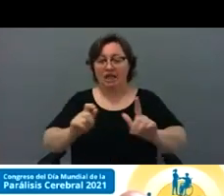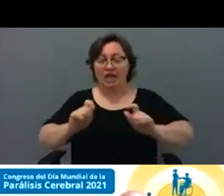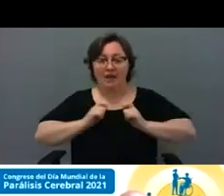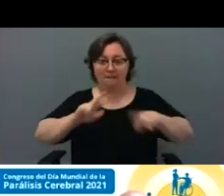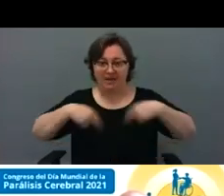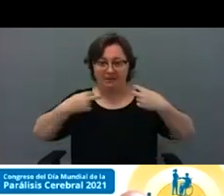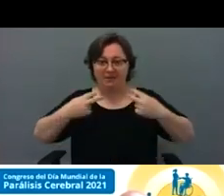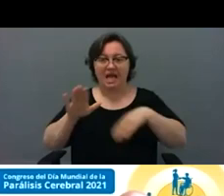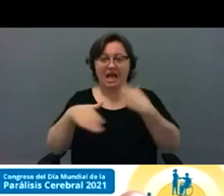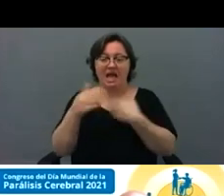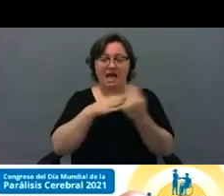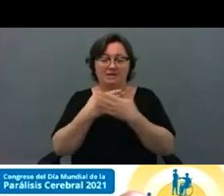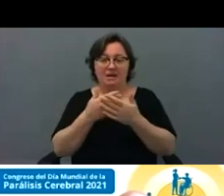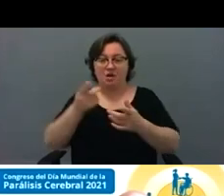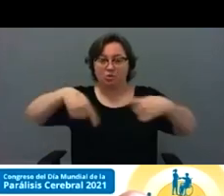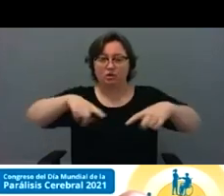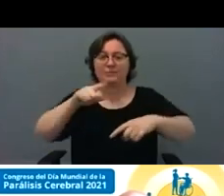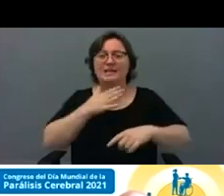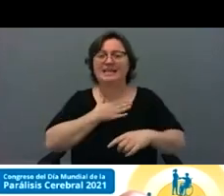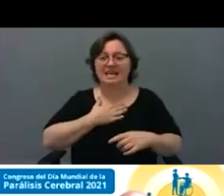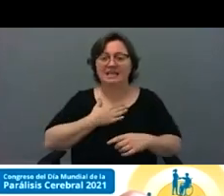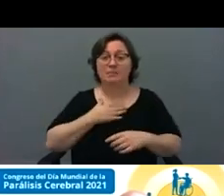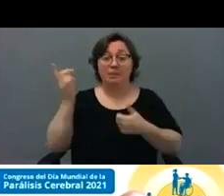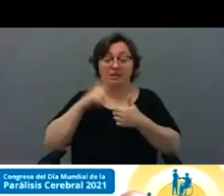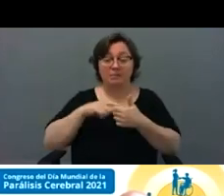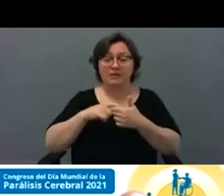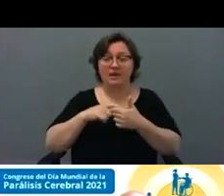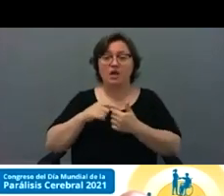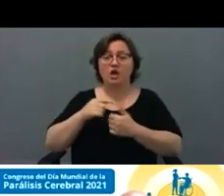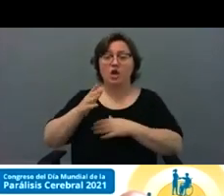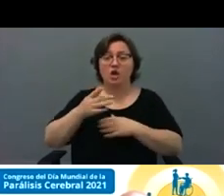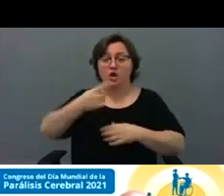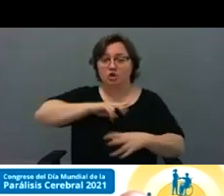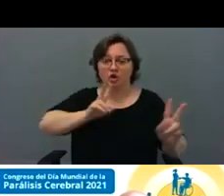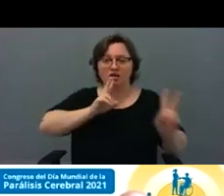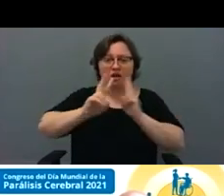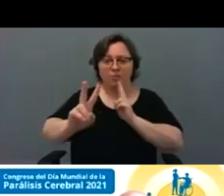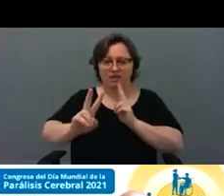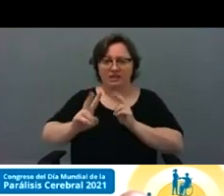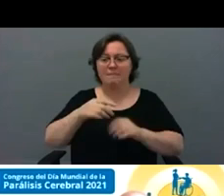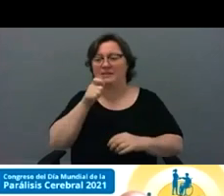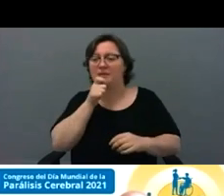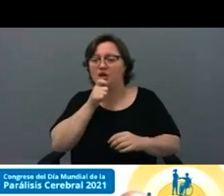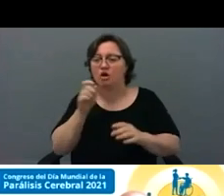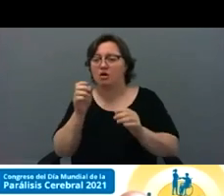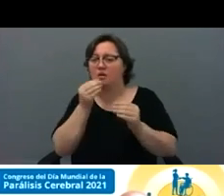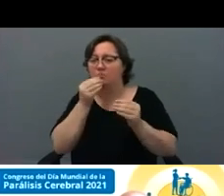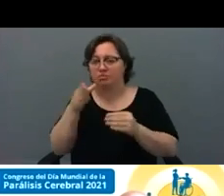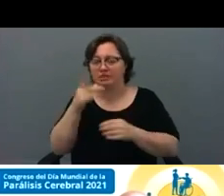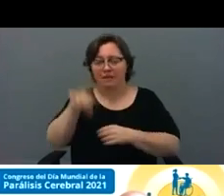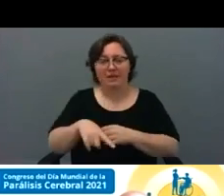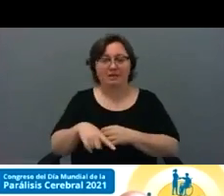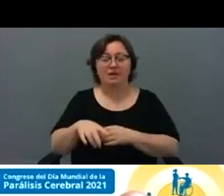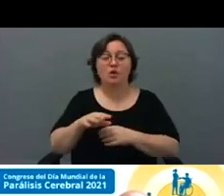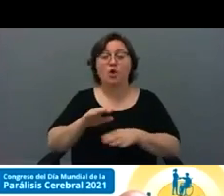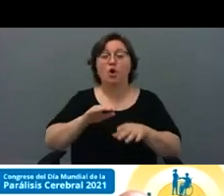vosotras mismas, las personas, queráis participar, trataremos de activar vuestro micro. La ronda de preguntas